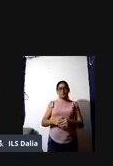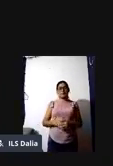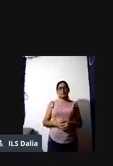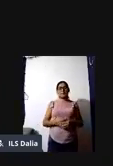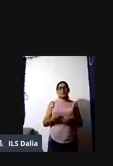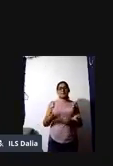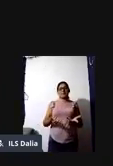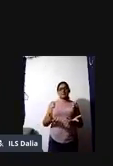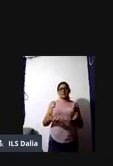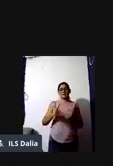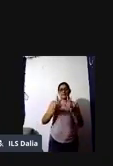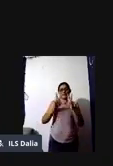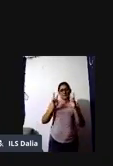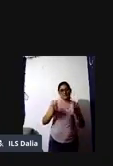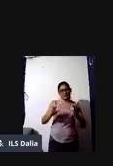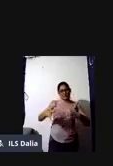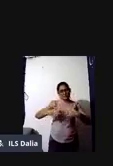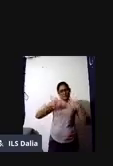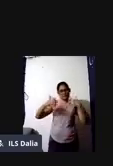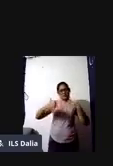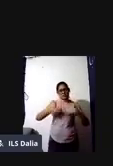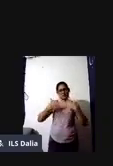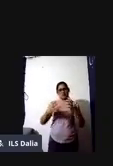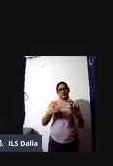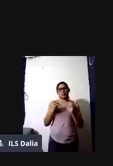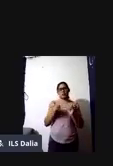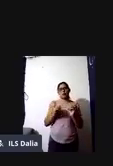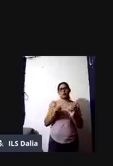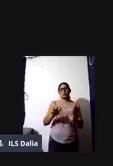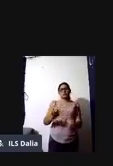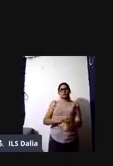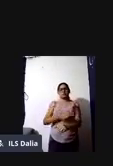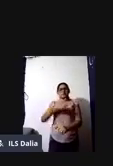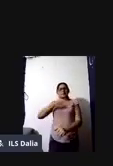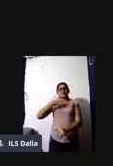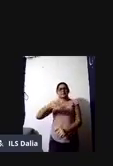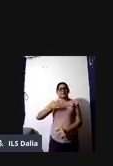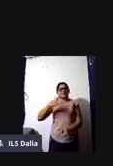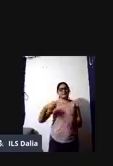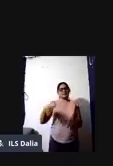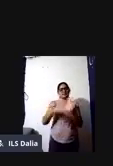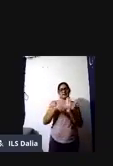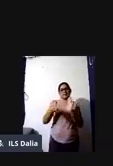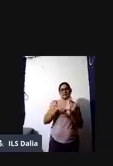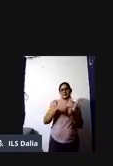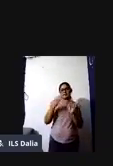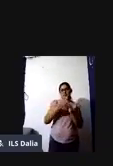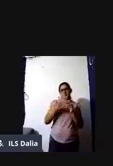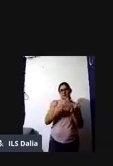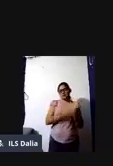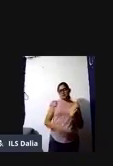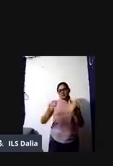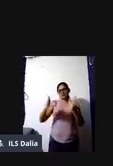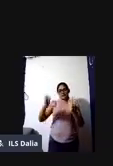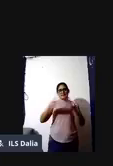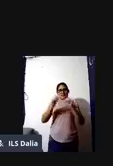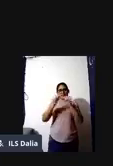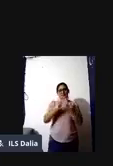la irritabilidad y las emociones nocivas reactivas en contingencia. Y bueno, pues ya